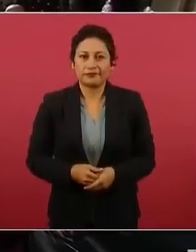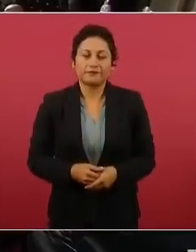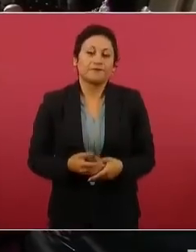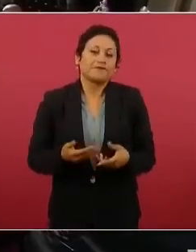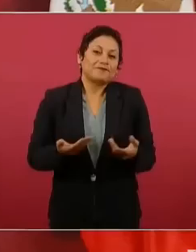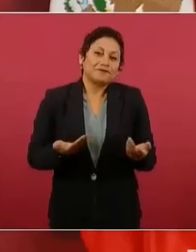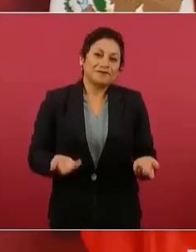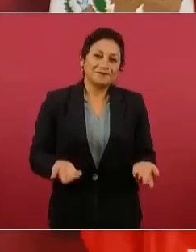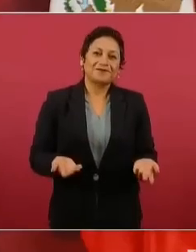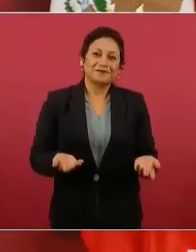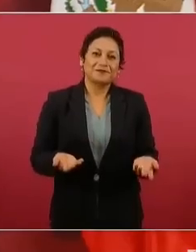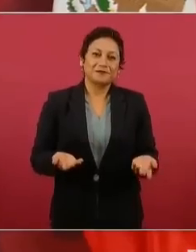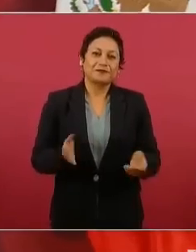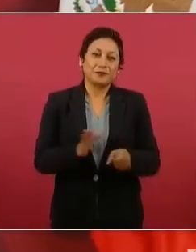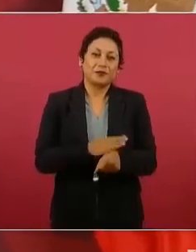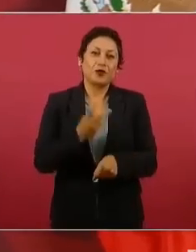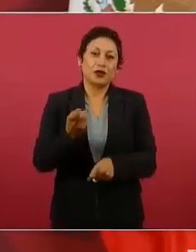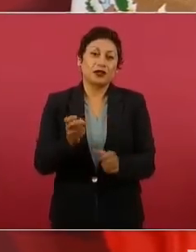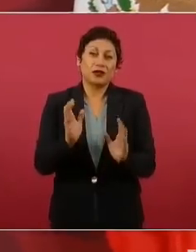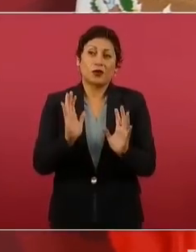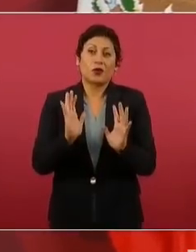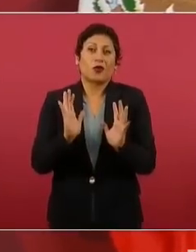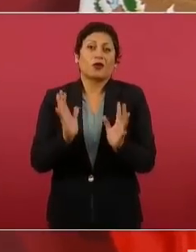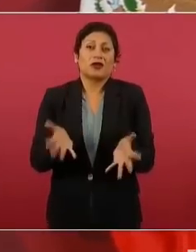entonces ya no funciona nada.